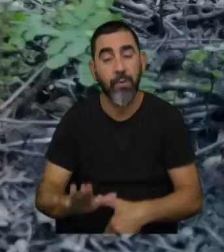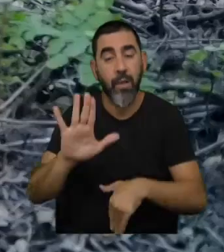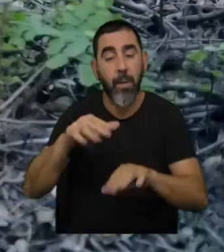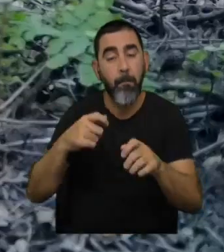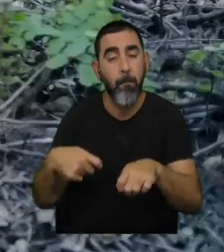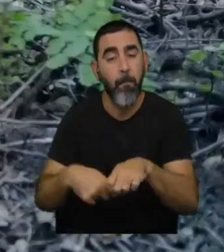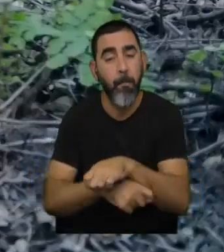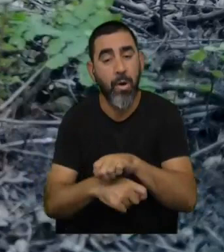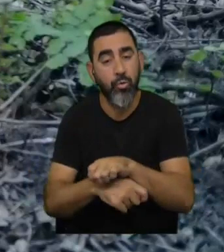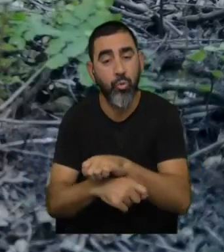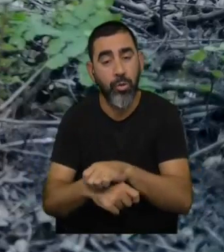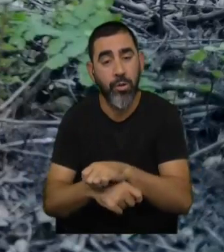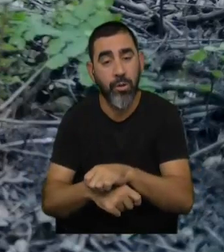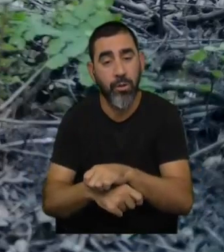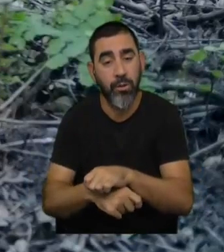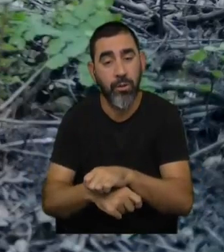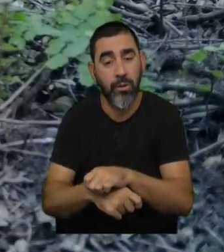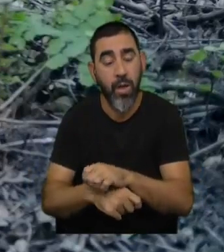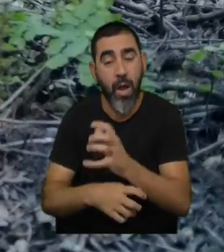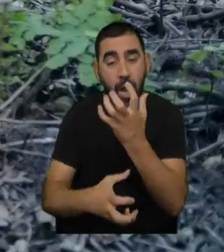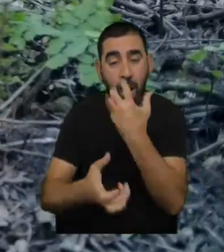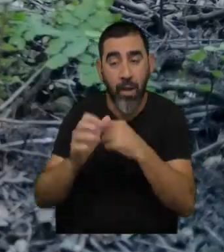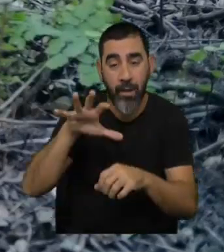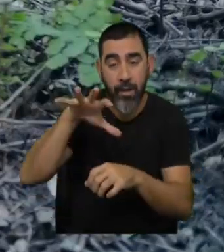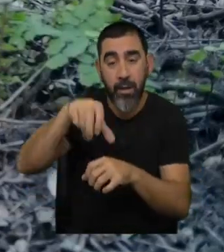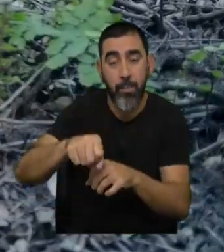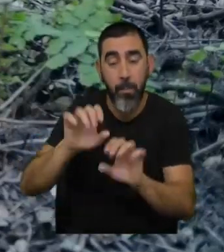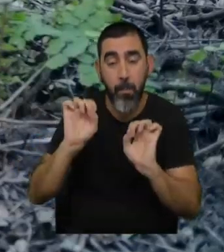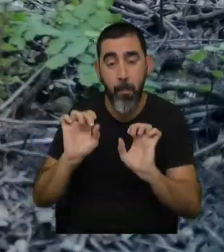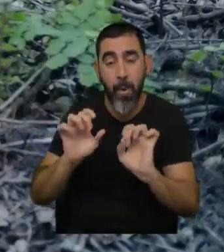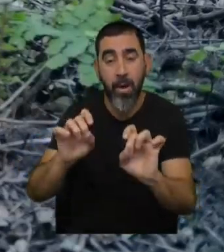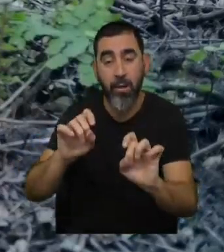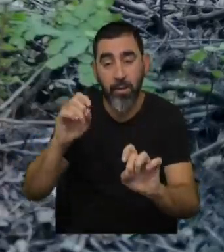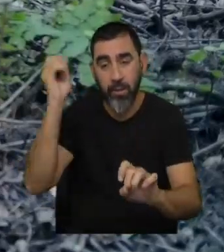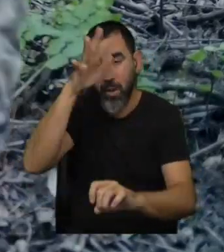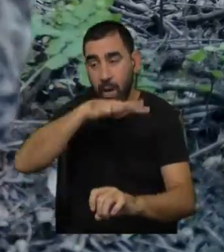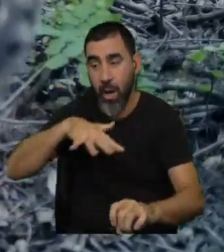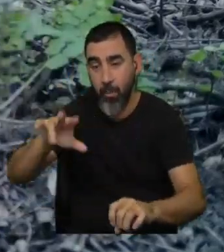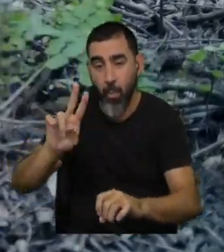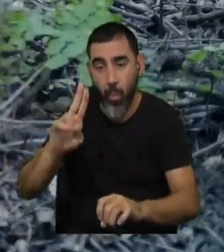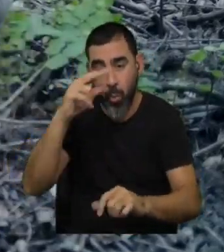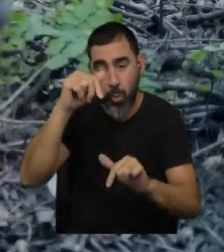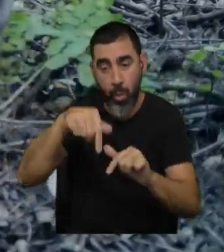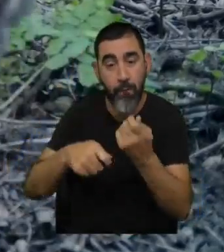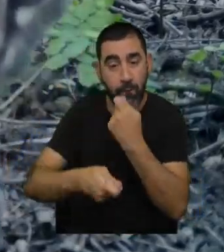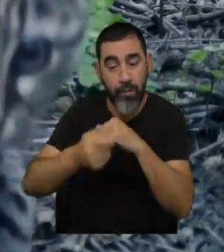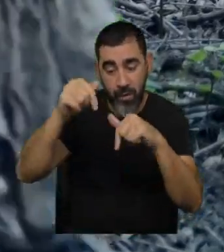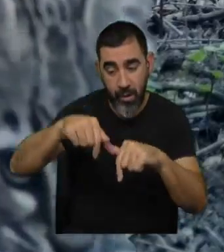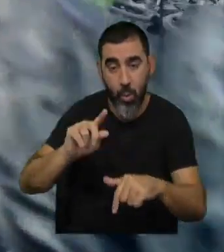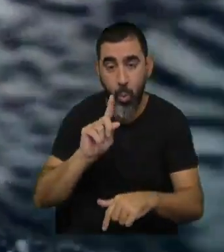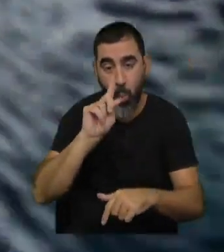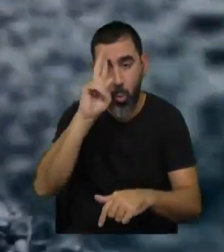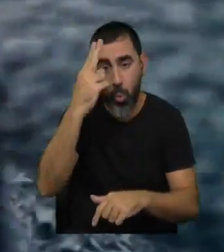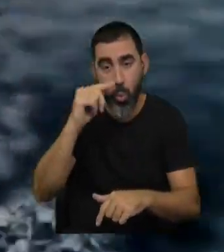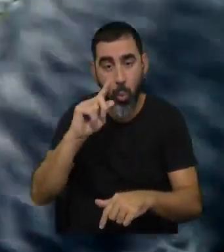tráfico proviene, son especies que están siendo capturadas en la naturaleza, en el medio rural uruguayo principalmente.